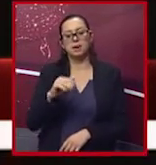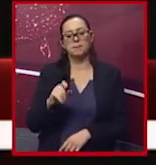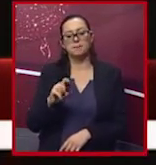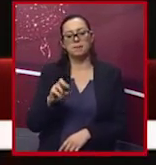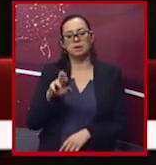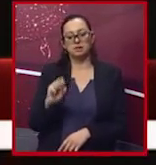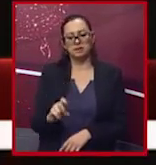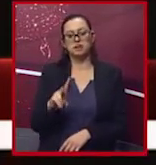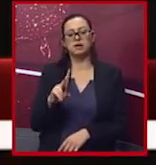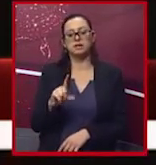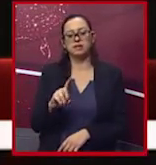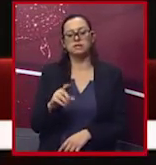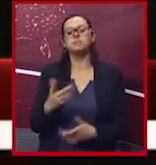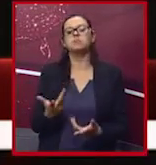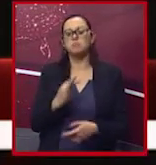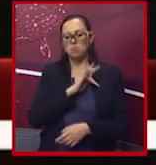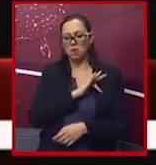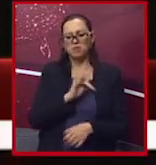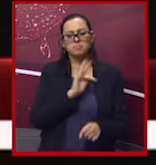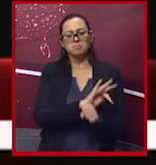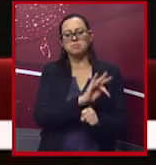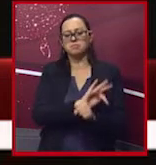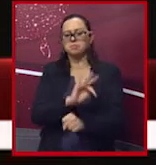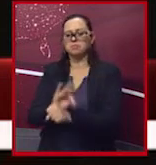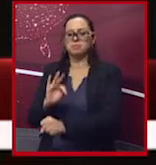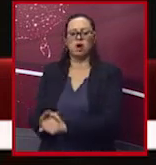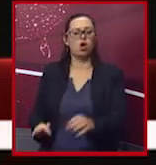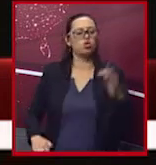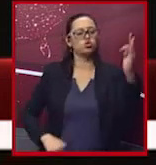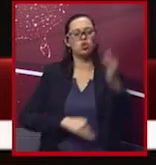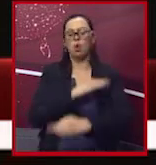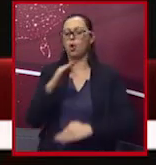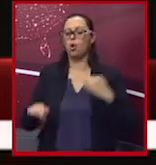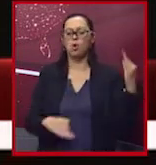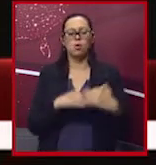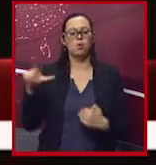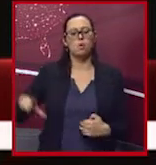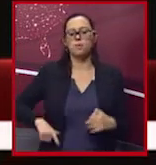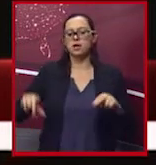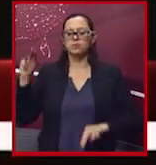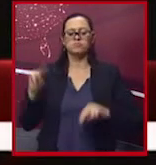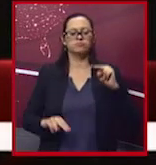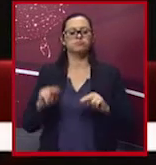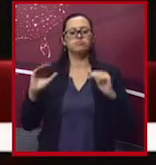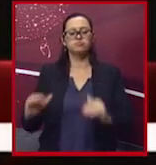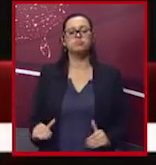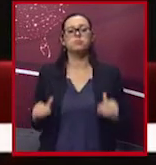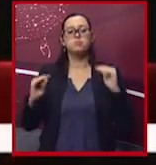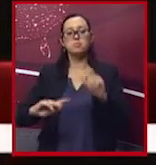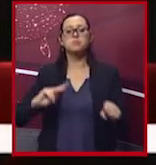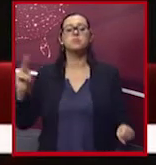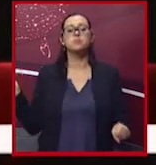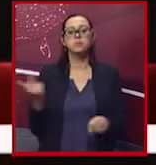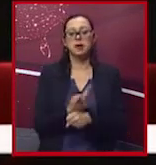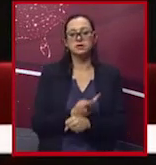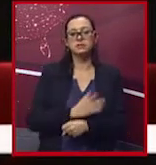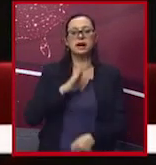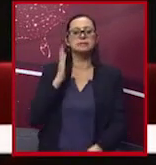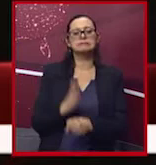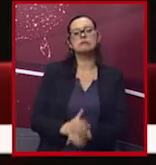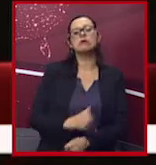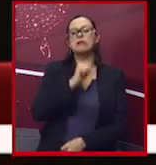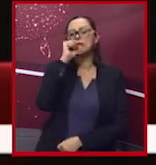la inmunidad constitucional a los altos funcionarios, lo cual se tradujo en